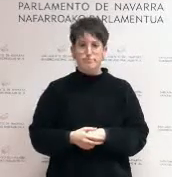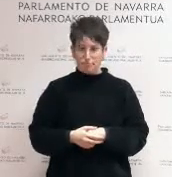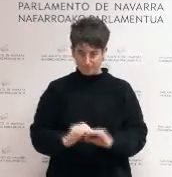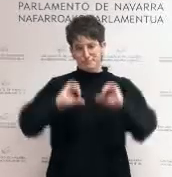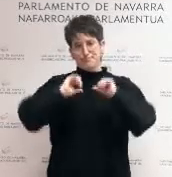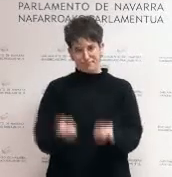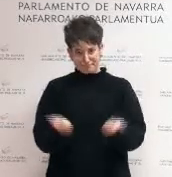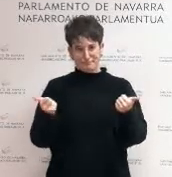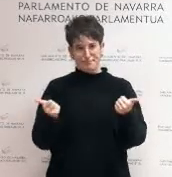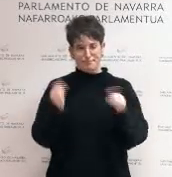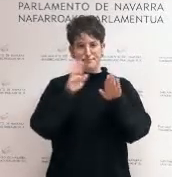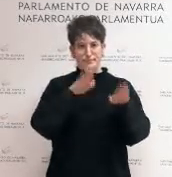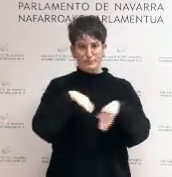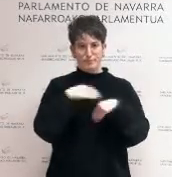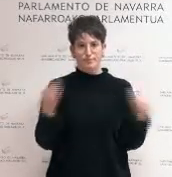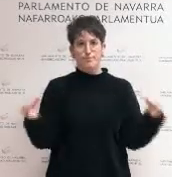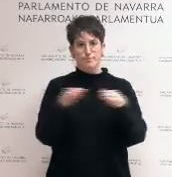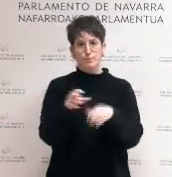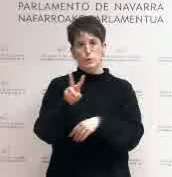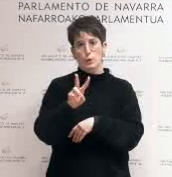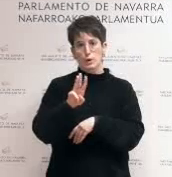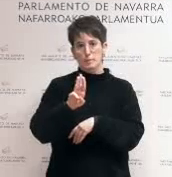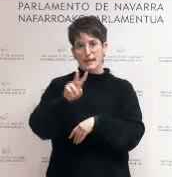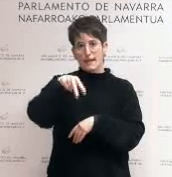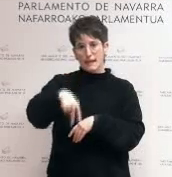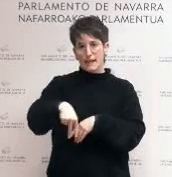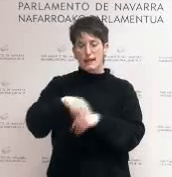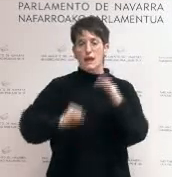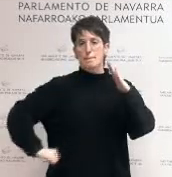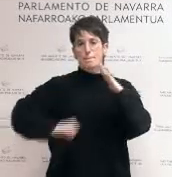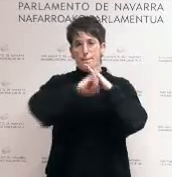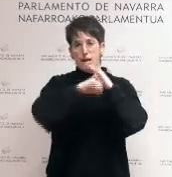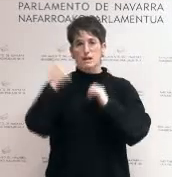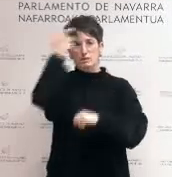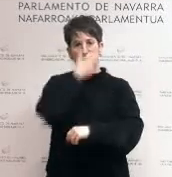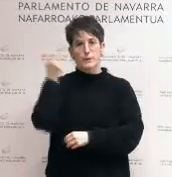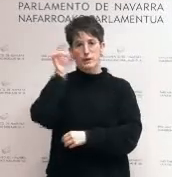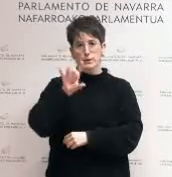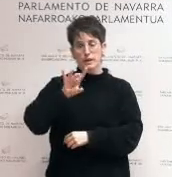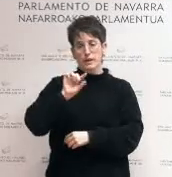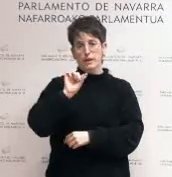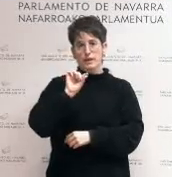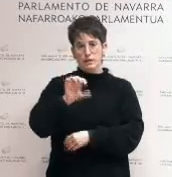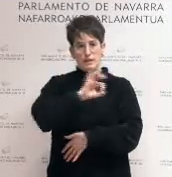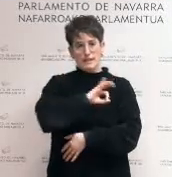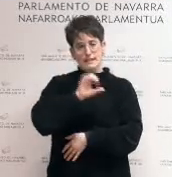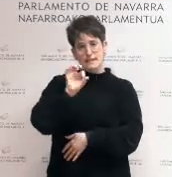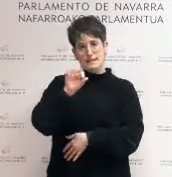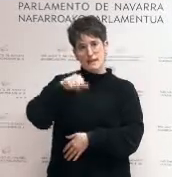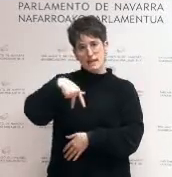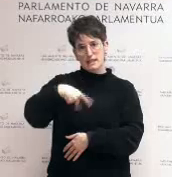Comenzamos turno a favor con el Grupo Parlamentario Unión del Pueblo Navarro. 15 minutos máximo. Señor Sánchez Munell Lacasia, tiene la palabra.